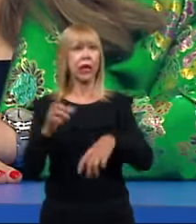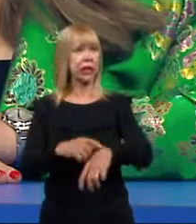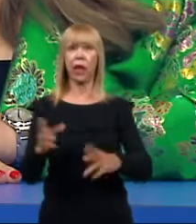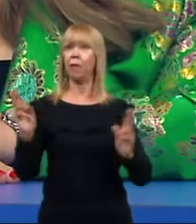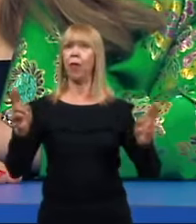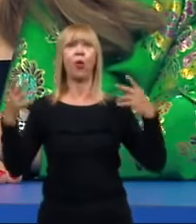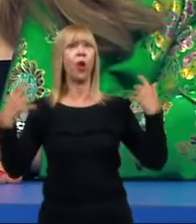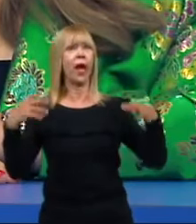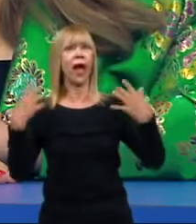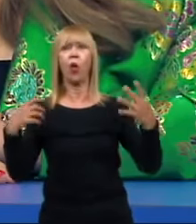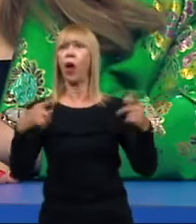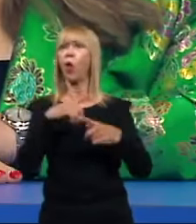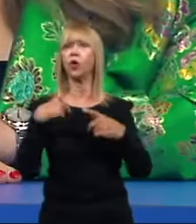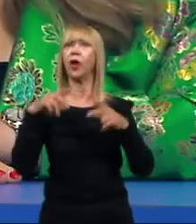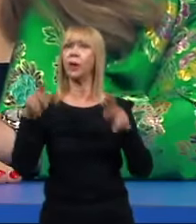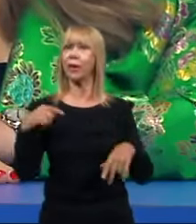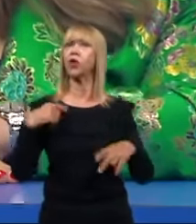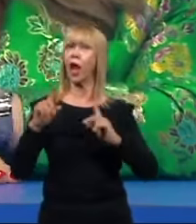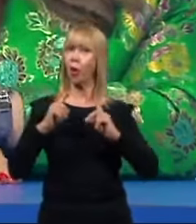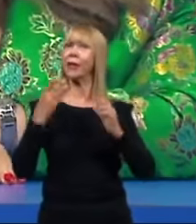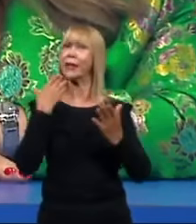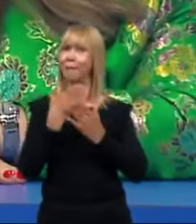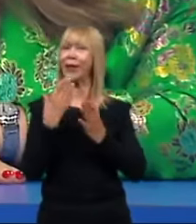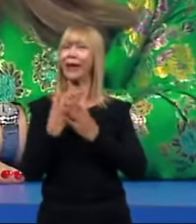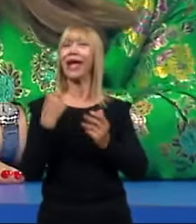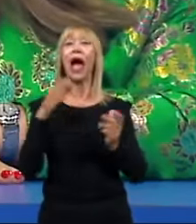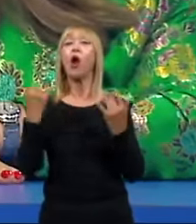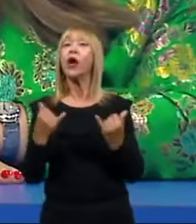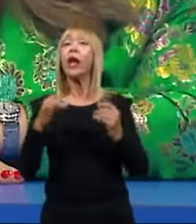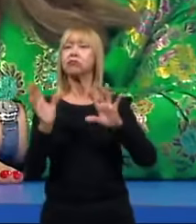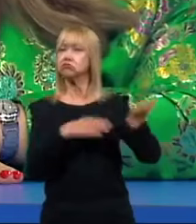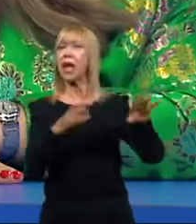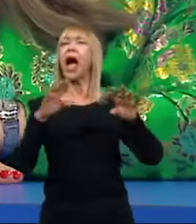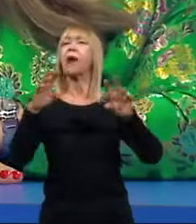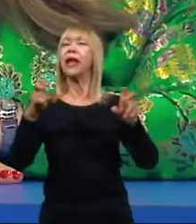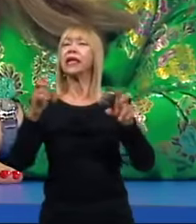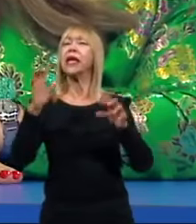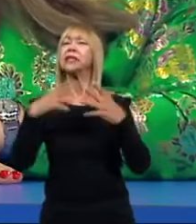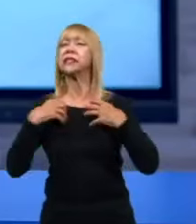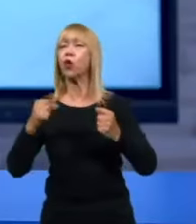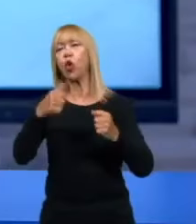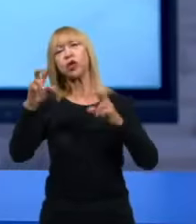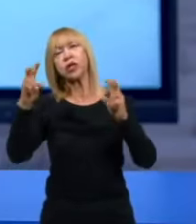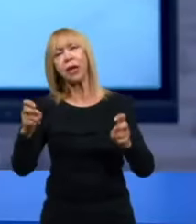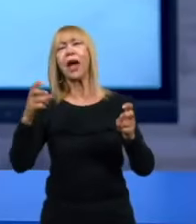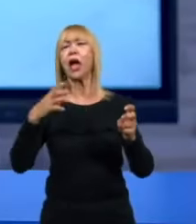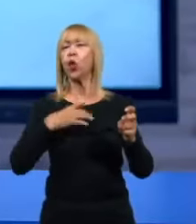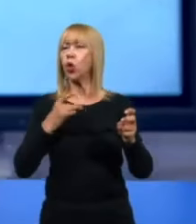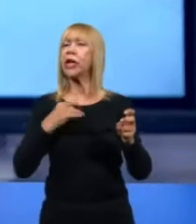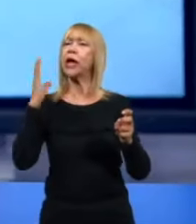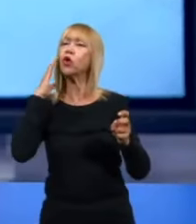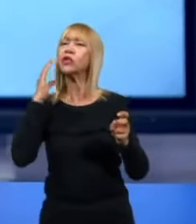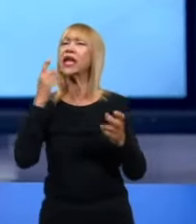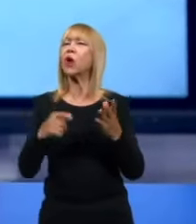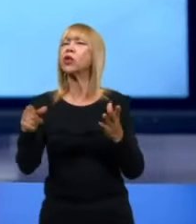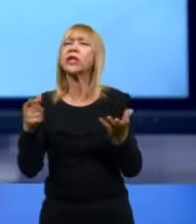uno tiene una persona que conversa bien, el asunto del estatus. Vamos ahora a hablar de salud. Otro tema que también nos gustaría conocer, qué